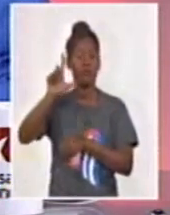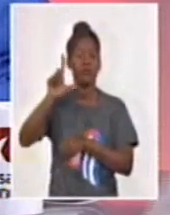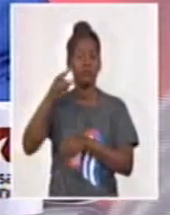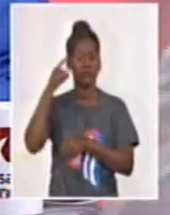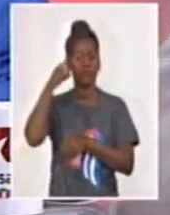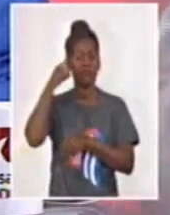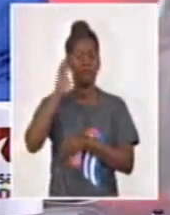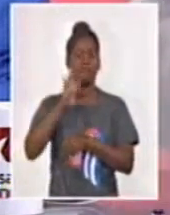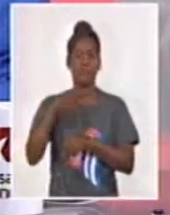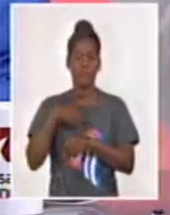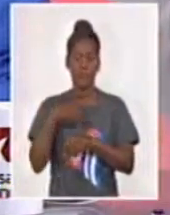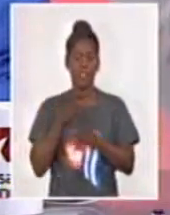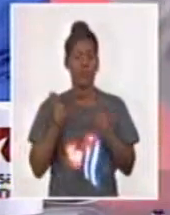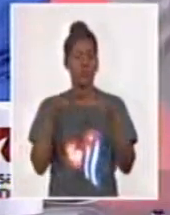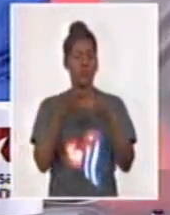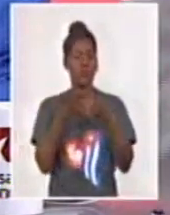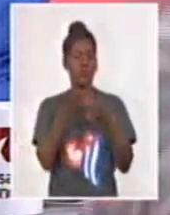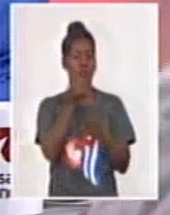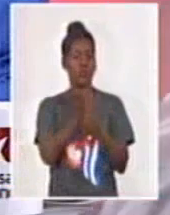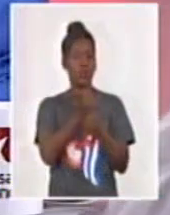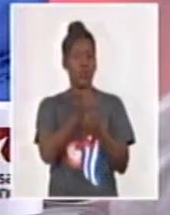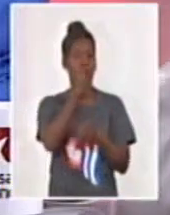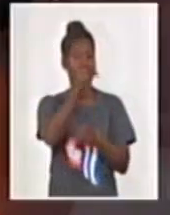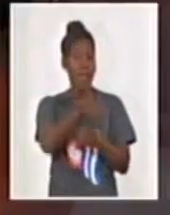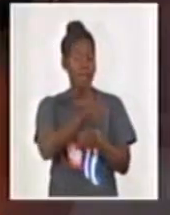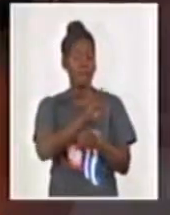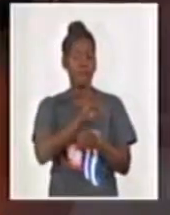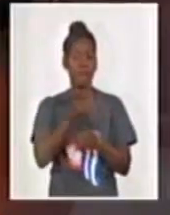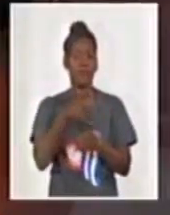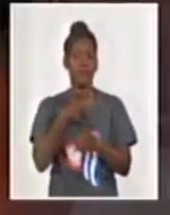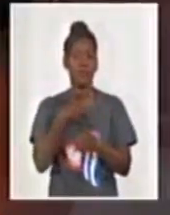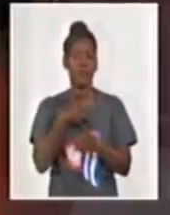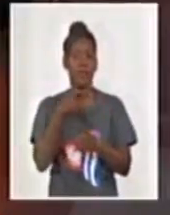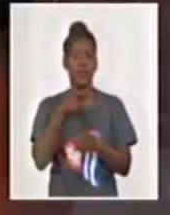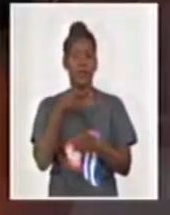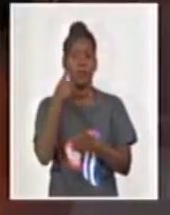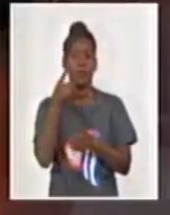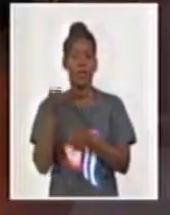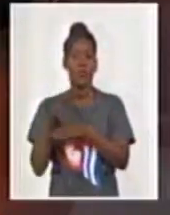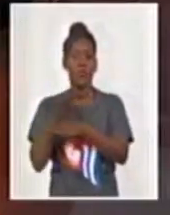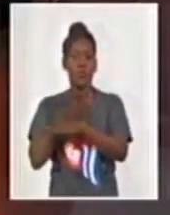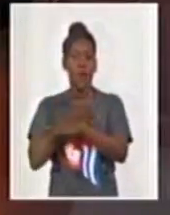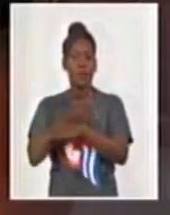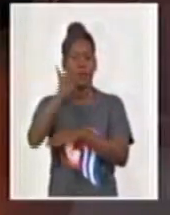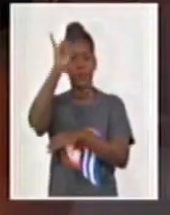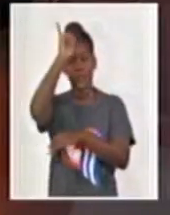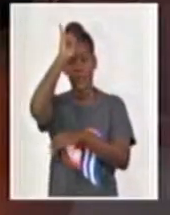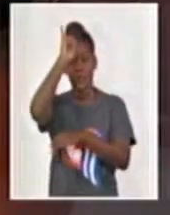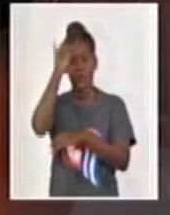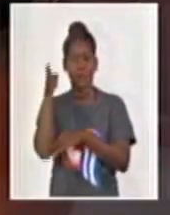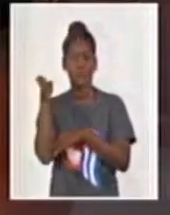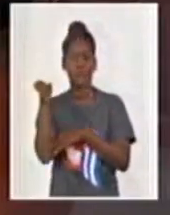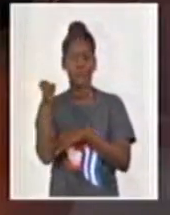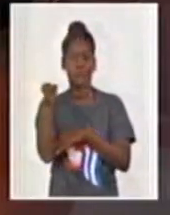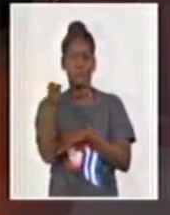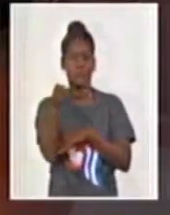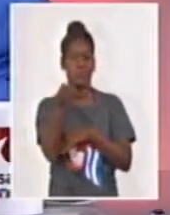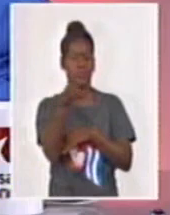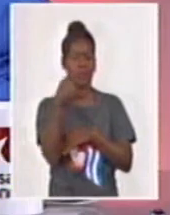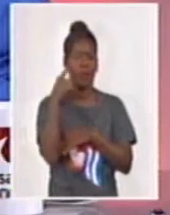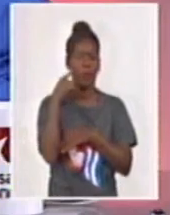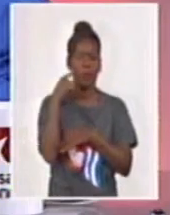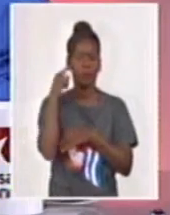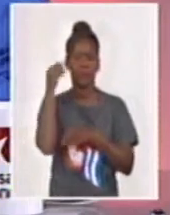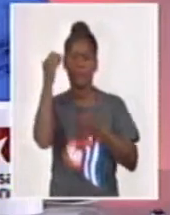grupo de trabajo que se ocupa de certificar cada una de estas unidades. Grupo de trabajo que al mismo tiempo